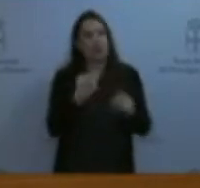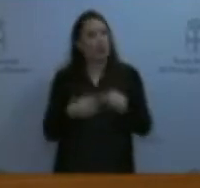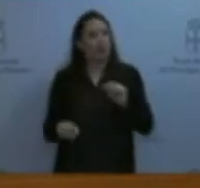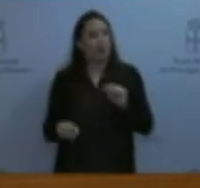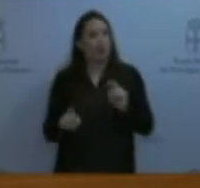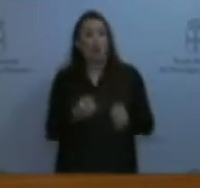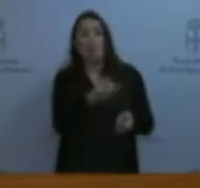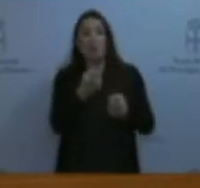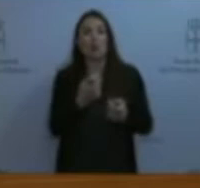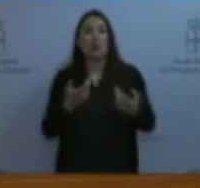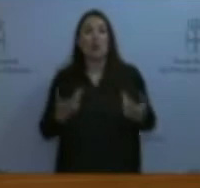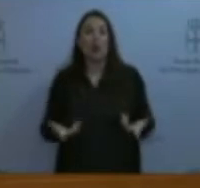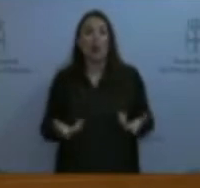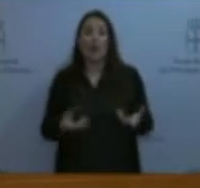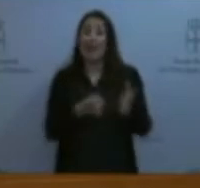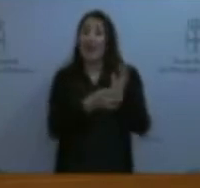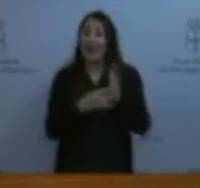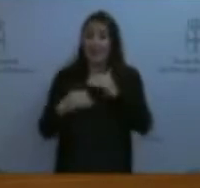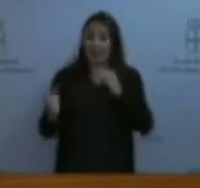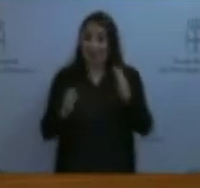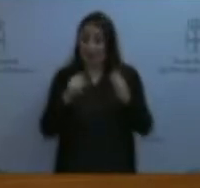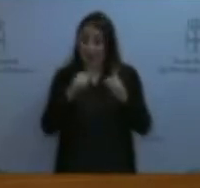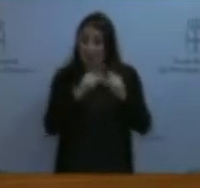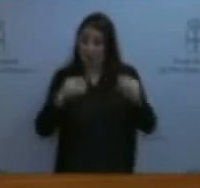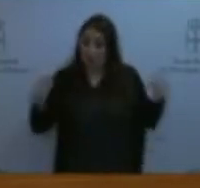la pregunta es, ¿mejora la calidad del aire en Asturias?